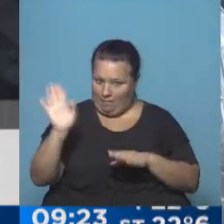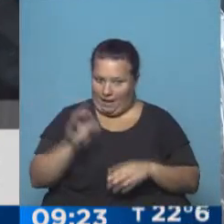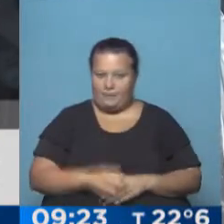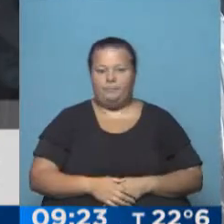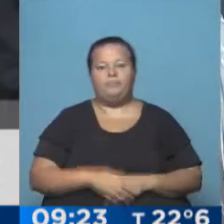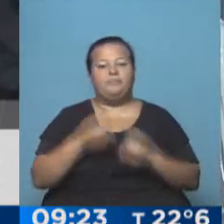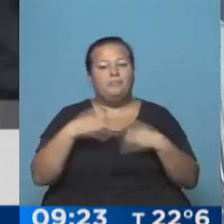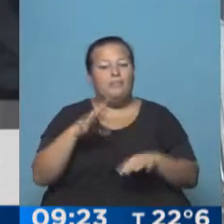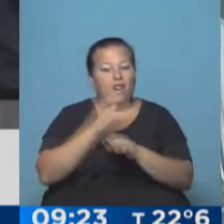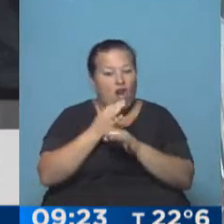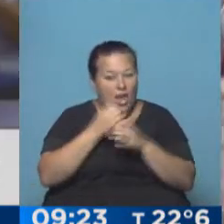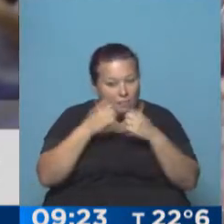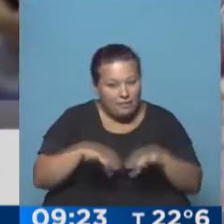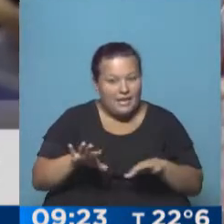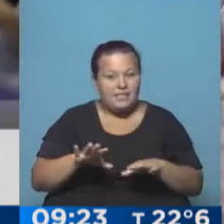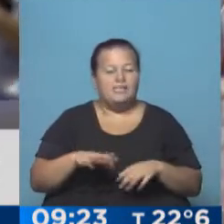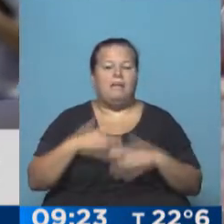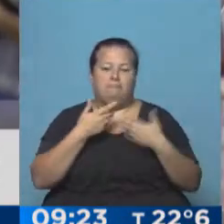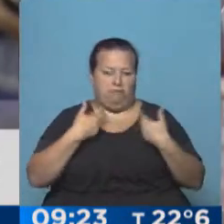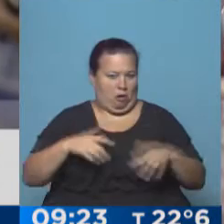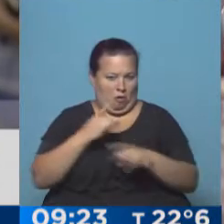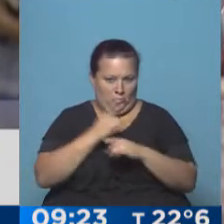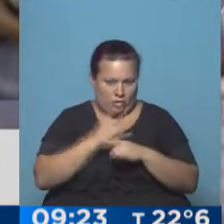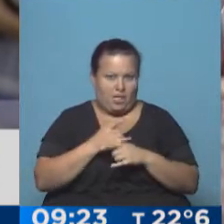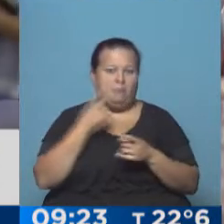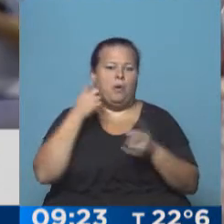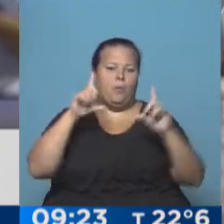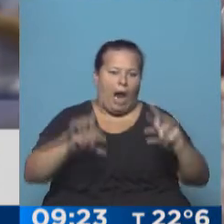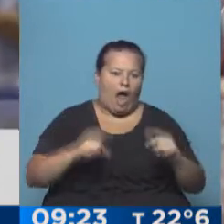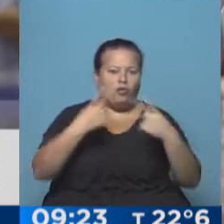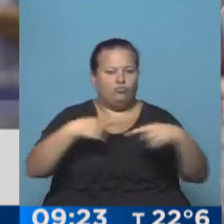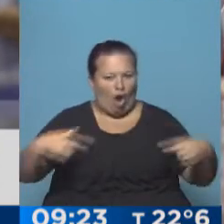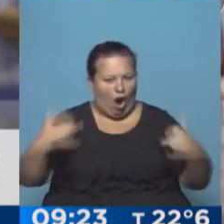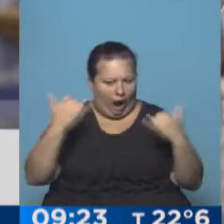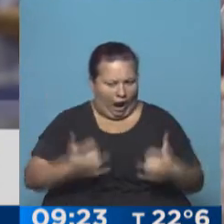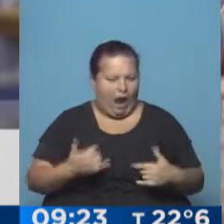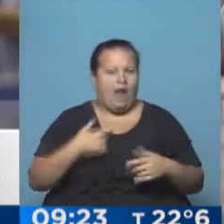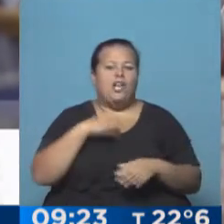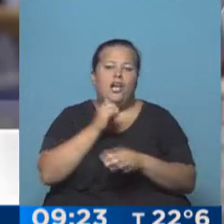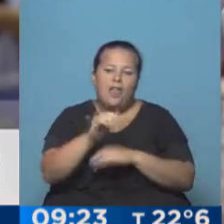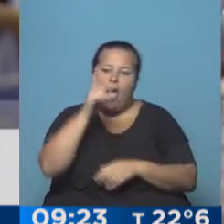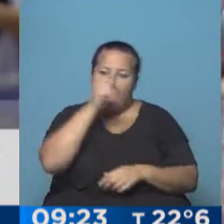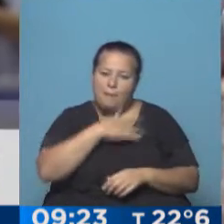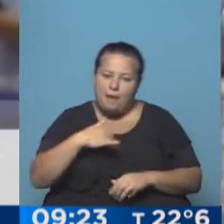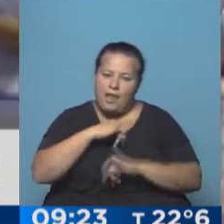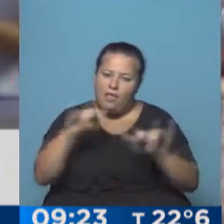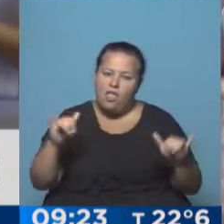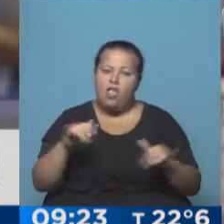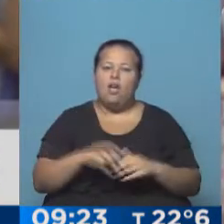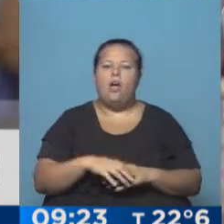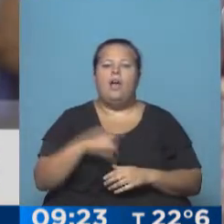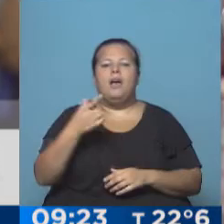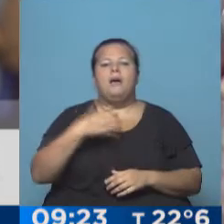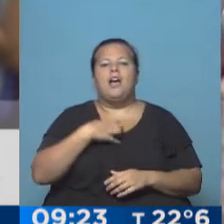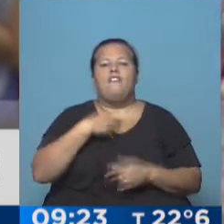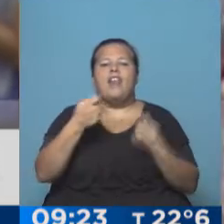comienzo de clases viene con normalidad, como todos los años, hay mucha oferta, mucho producto. Les recomiendo a los padres que confíen